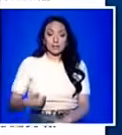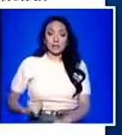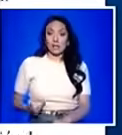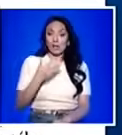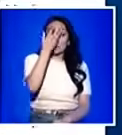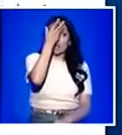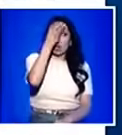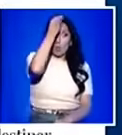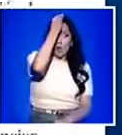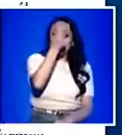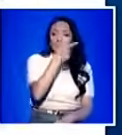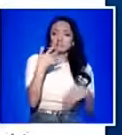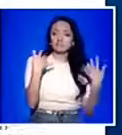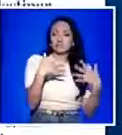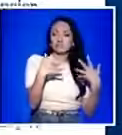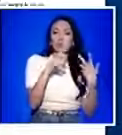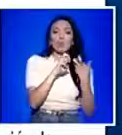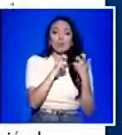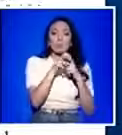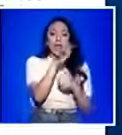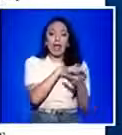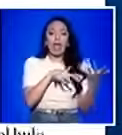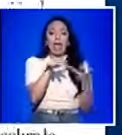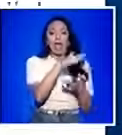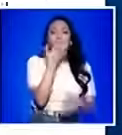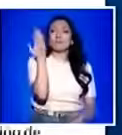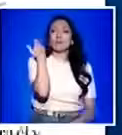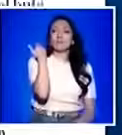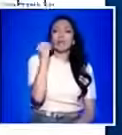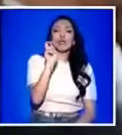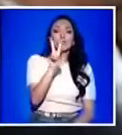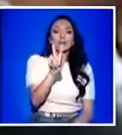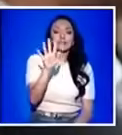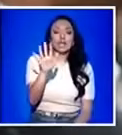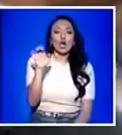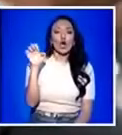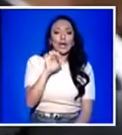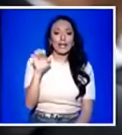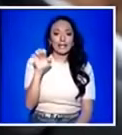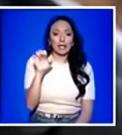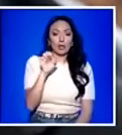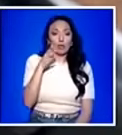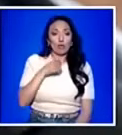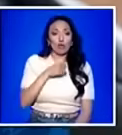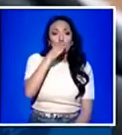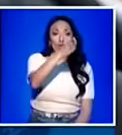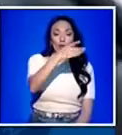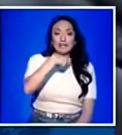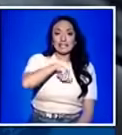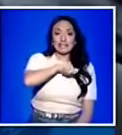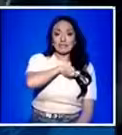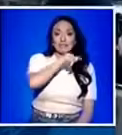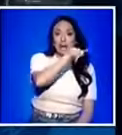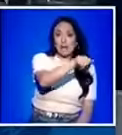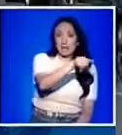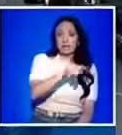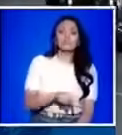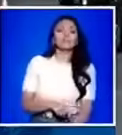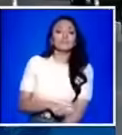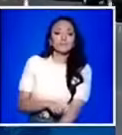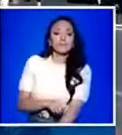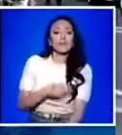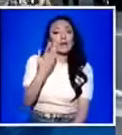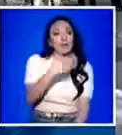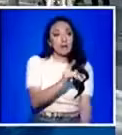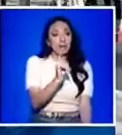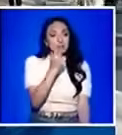protagonizó un episodio que ocurrió la madrugada del pasado 25 de enero, durante su gira por España, horas después de su